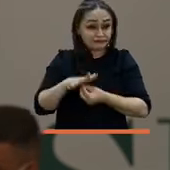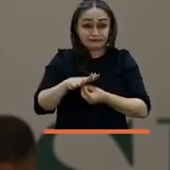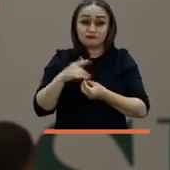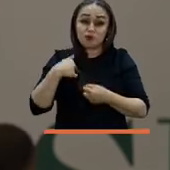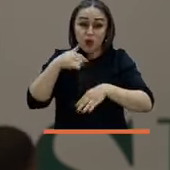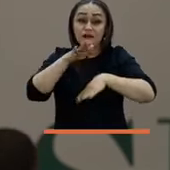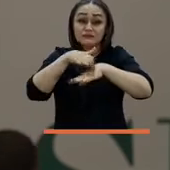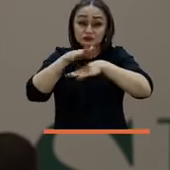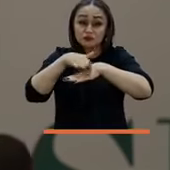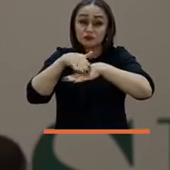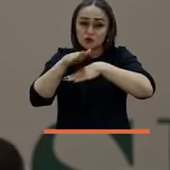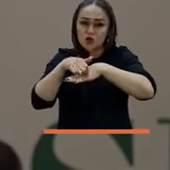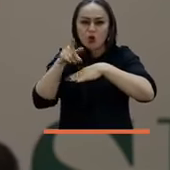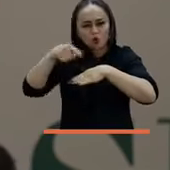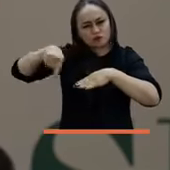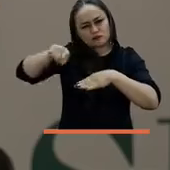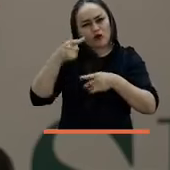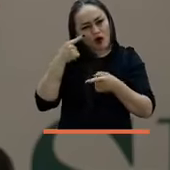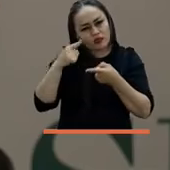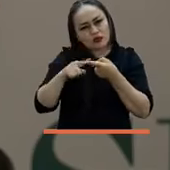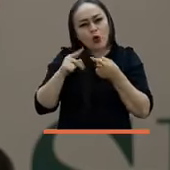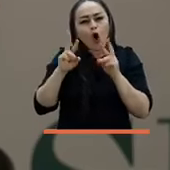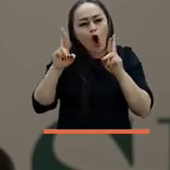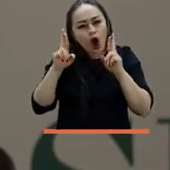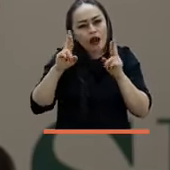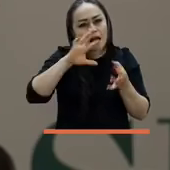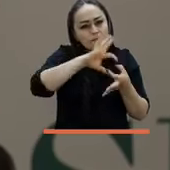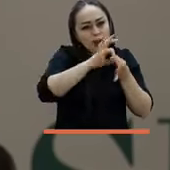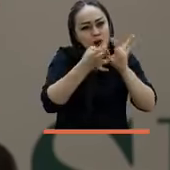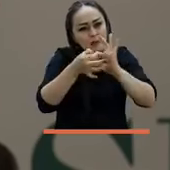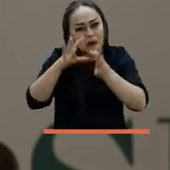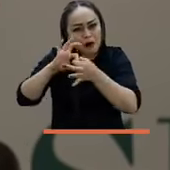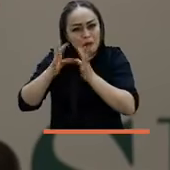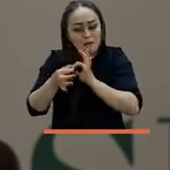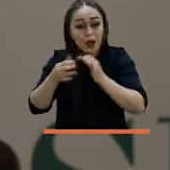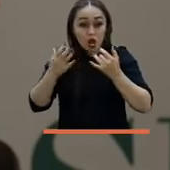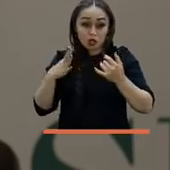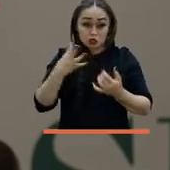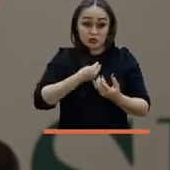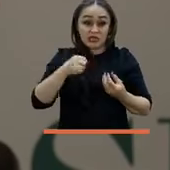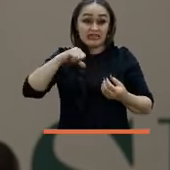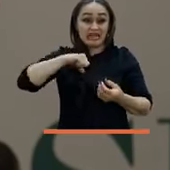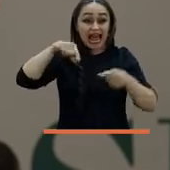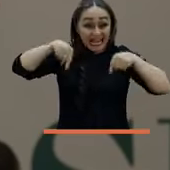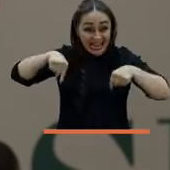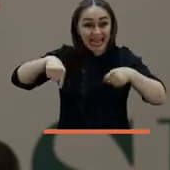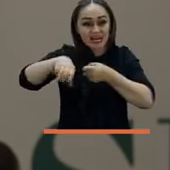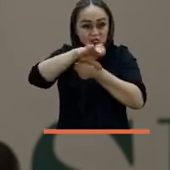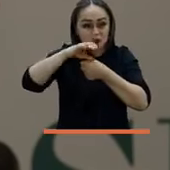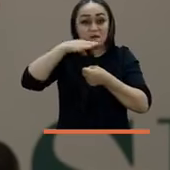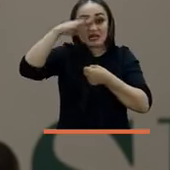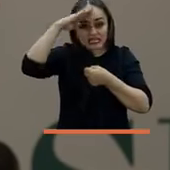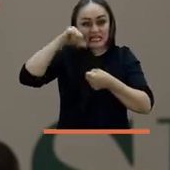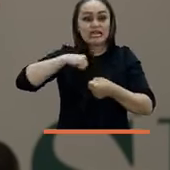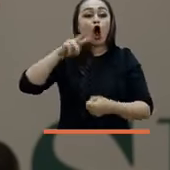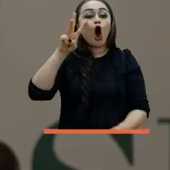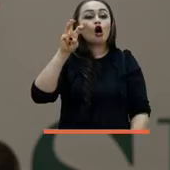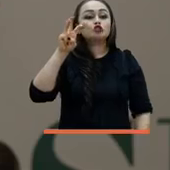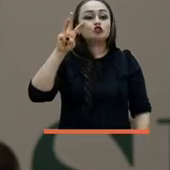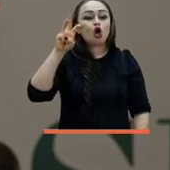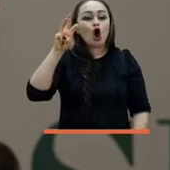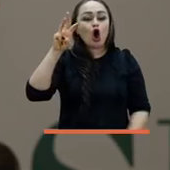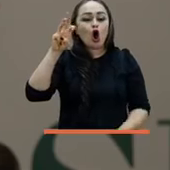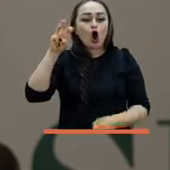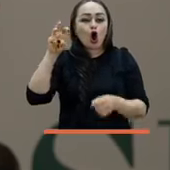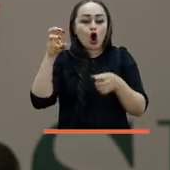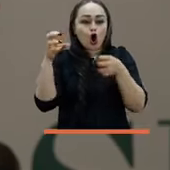también se articulen pues con los 8 cabildos en contextos de ciudad hay 8 cabildos indígenas en la